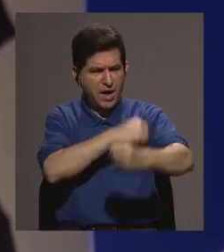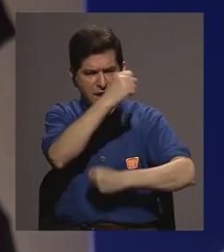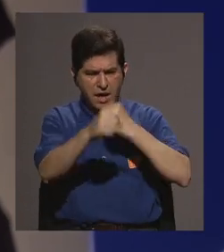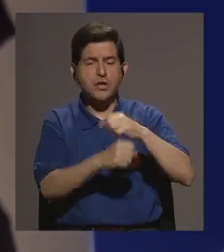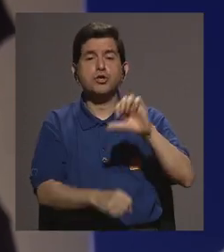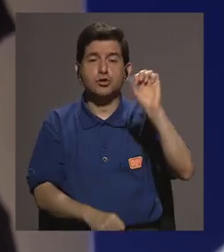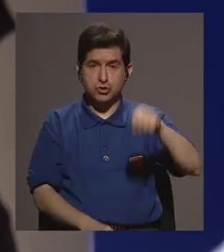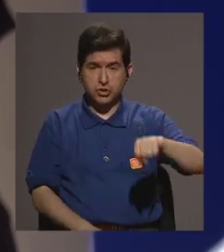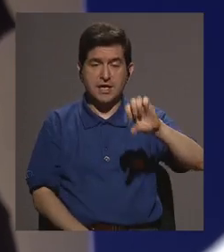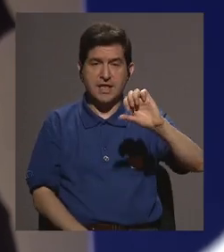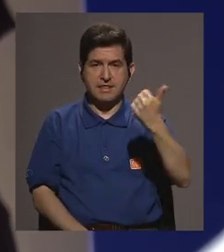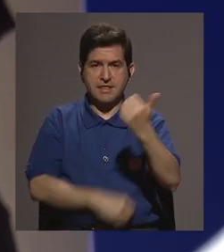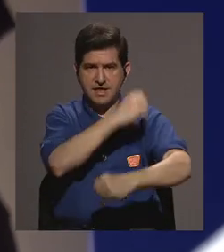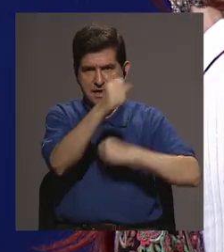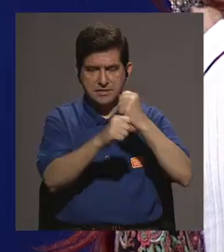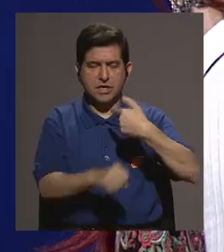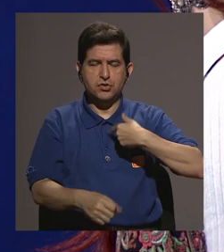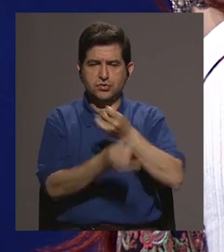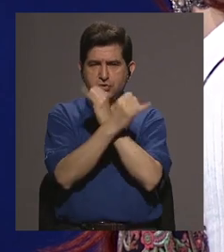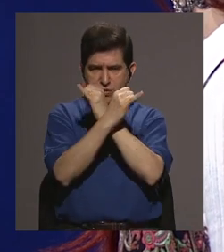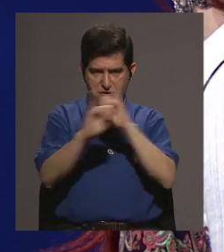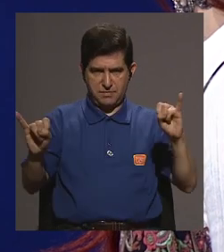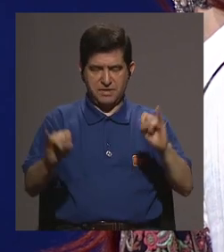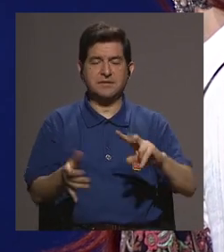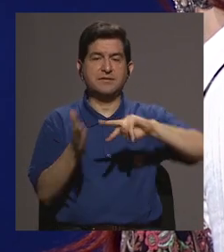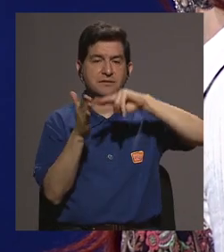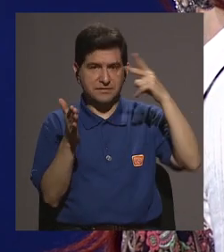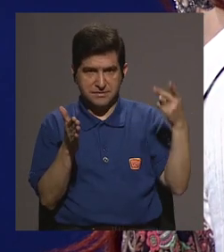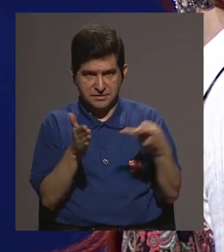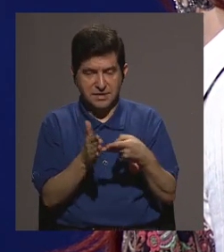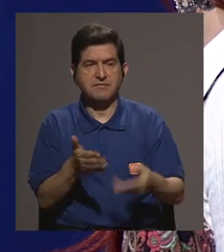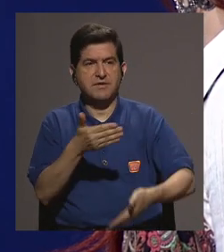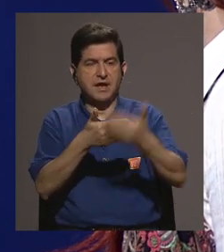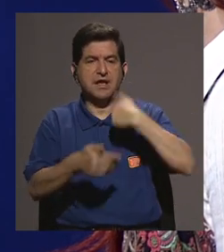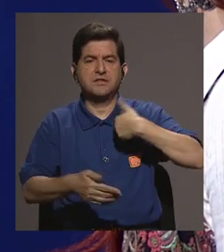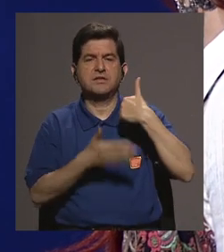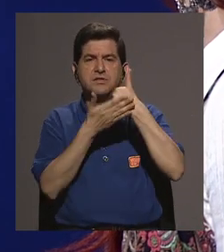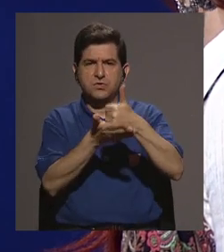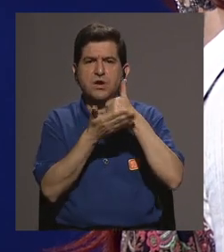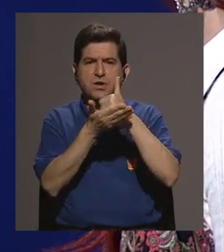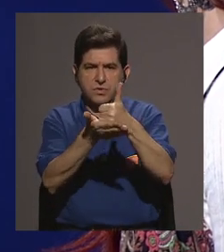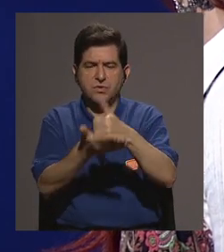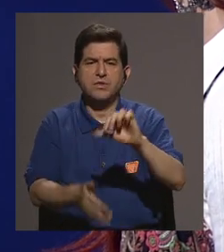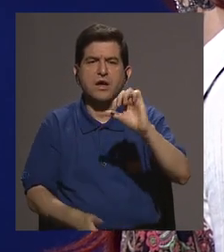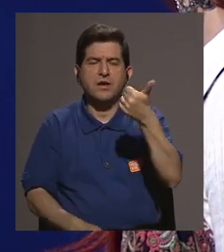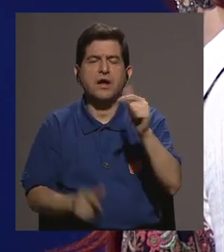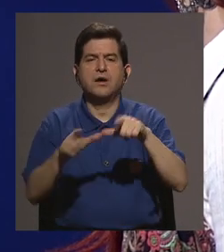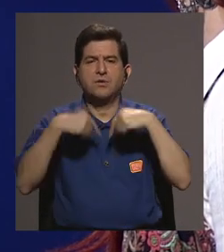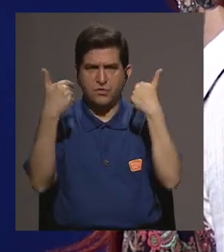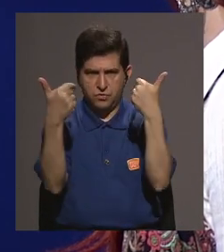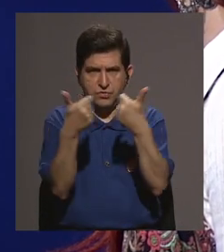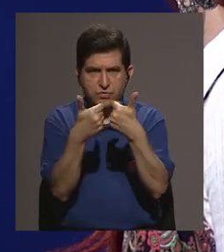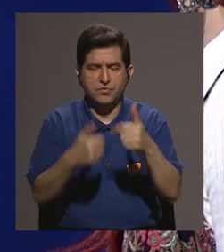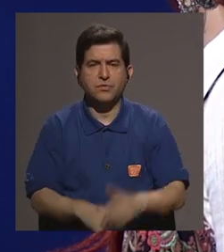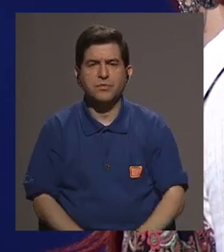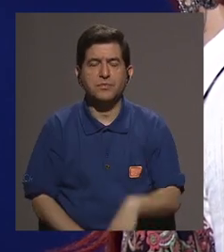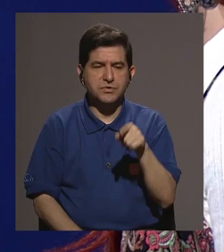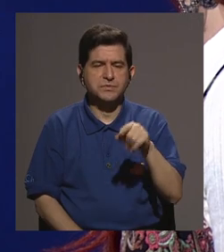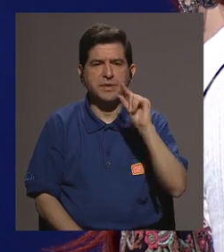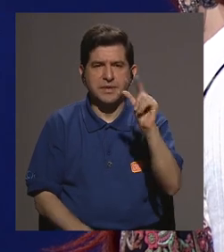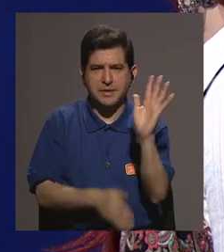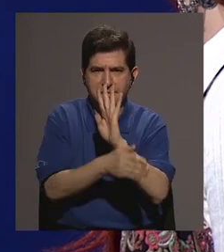sí diez años hace diez años me independicé en esto significa que yo antes colaborado mucho con otros grupos